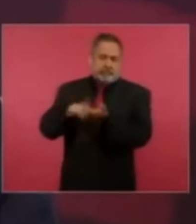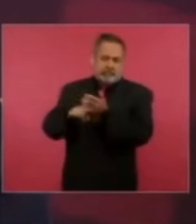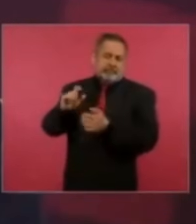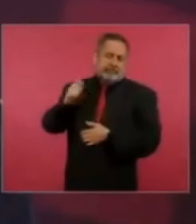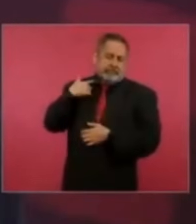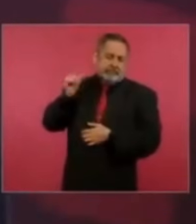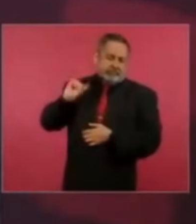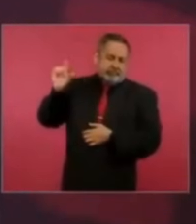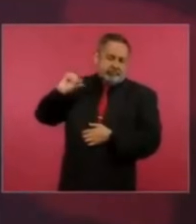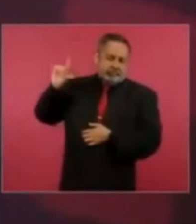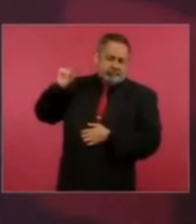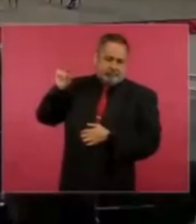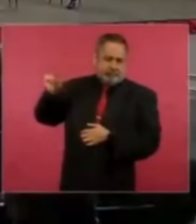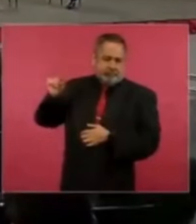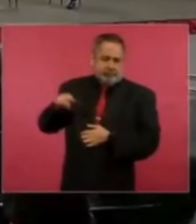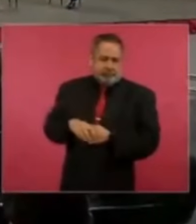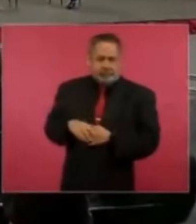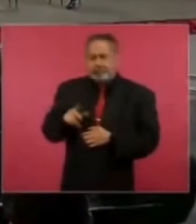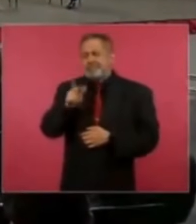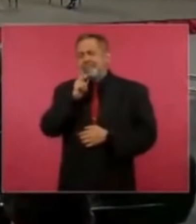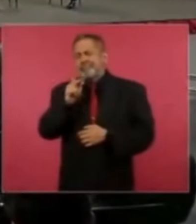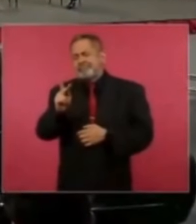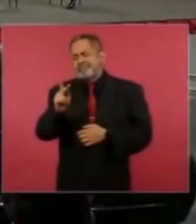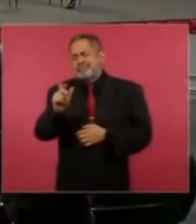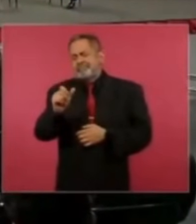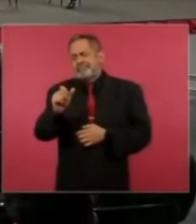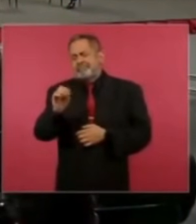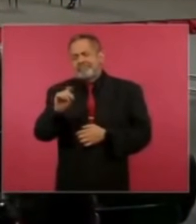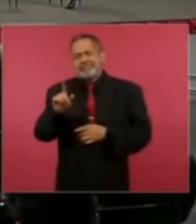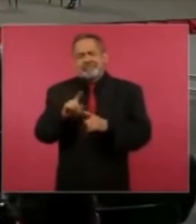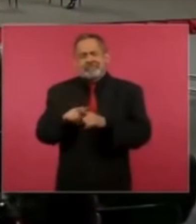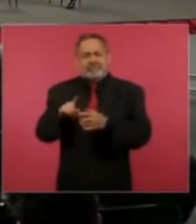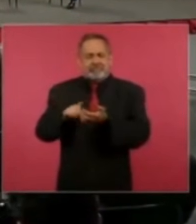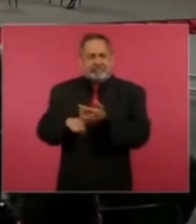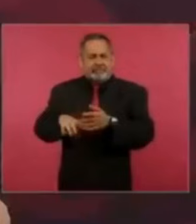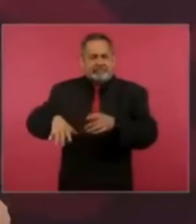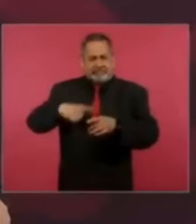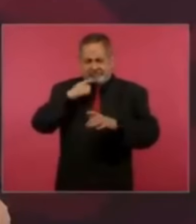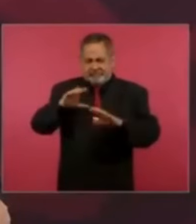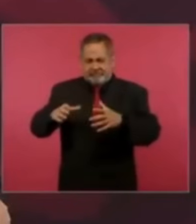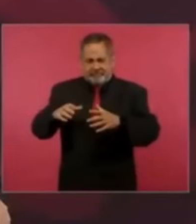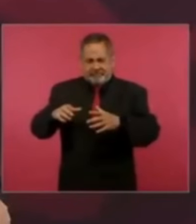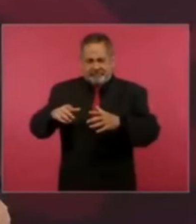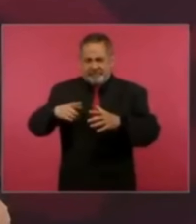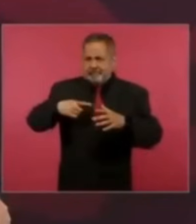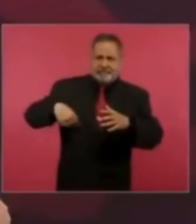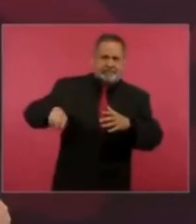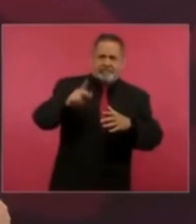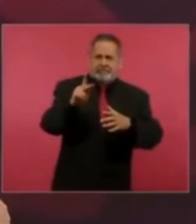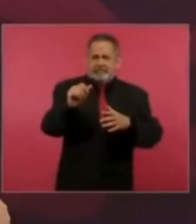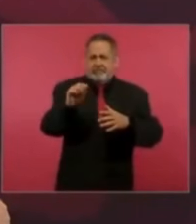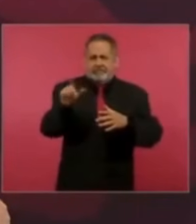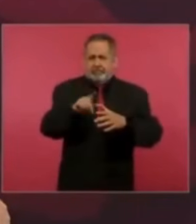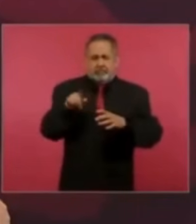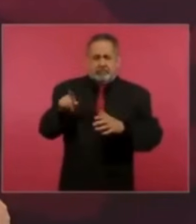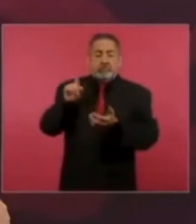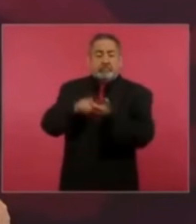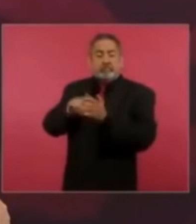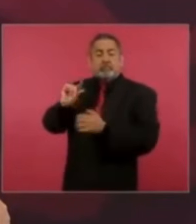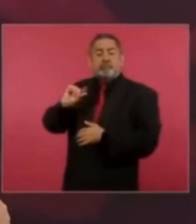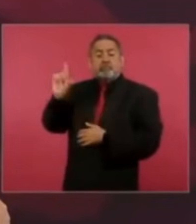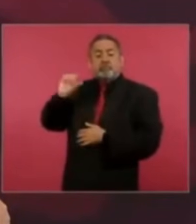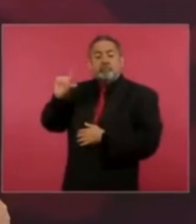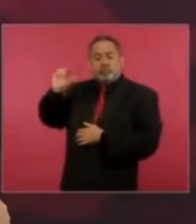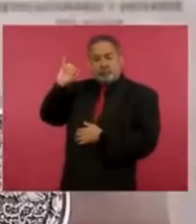de aquella época, no Petróleos Mexicanos, como dice el presidente, pues no tiene la culpa Petróleos Mexicanos, los funcionarios